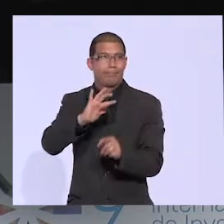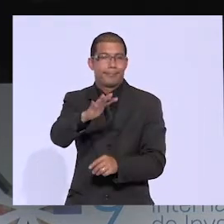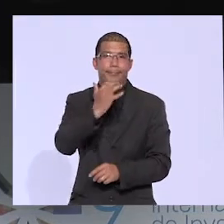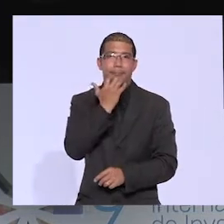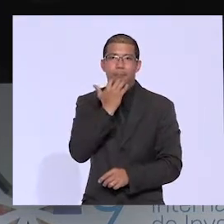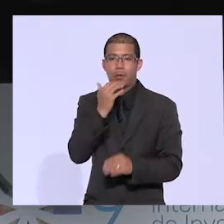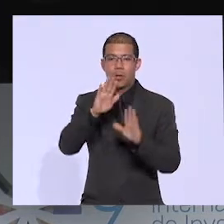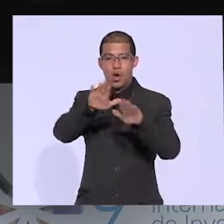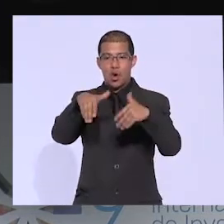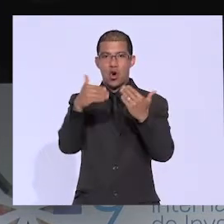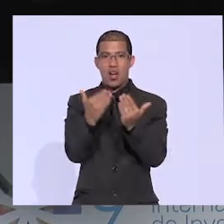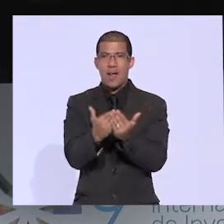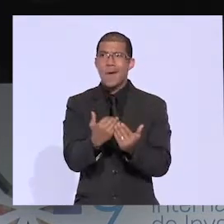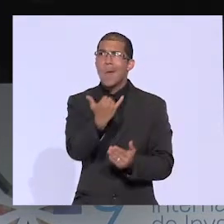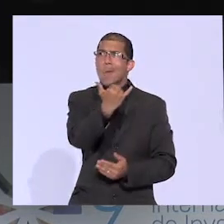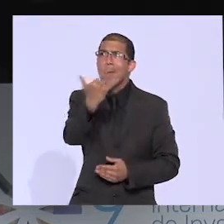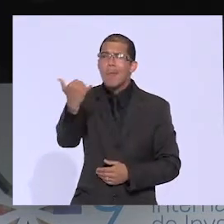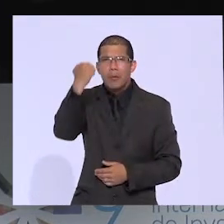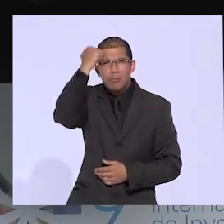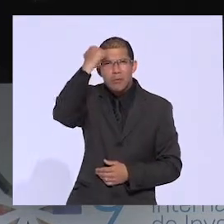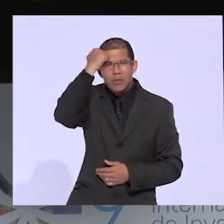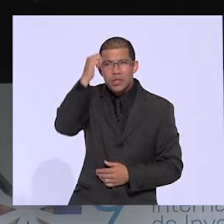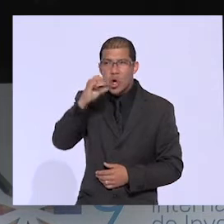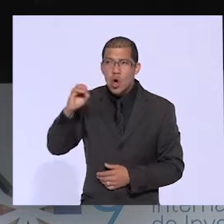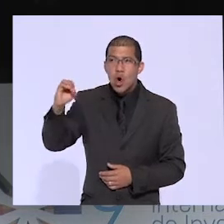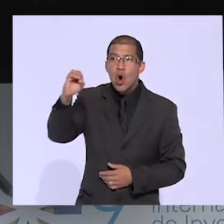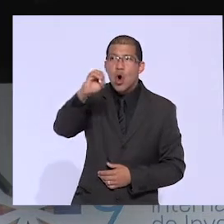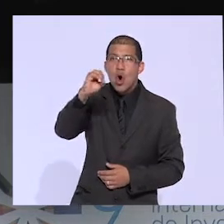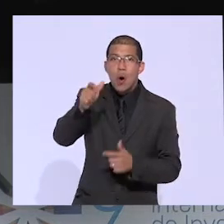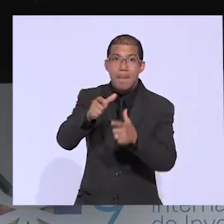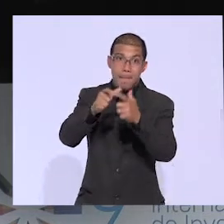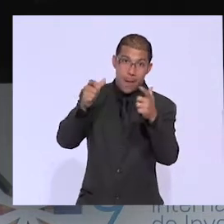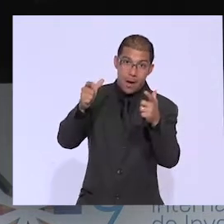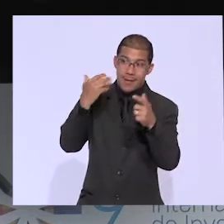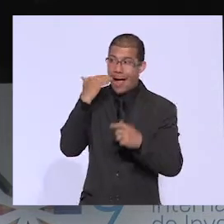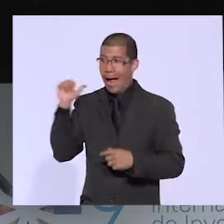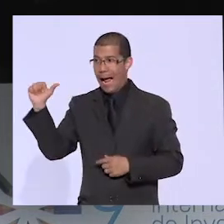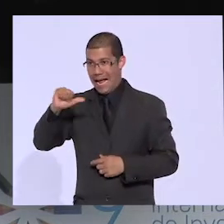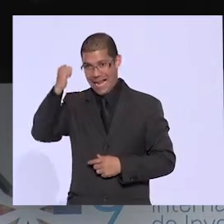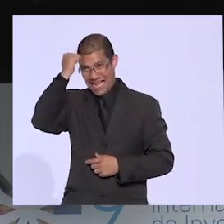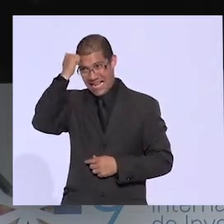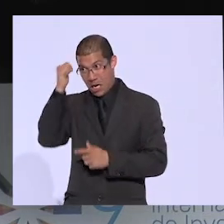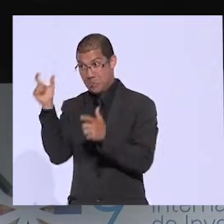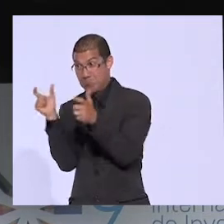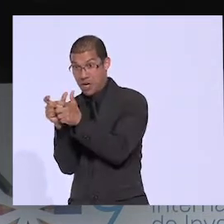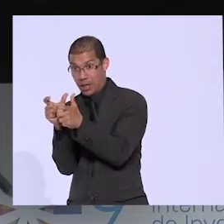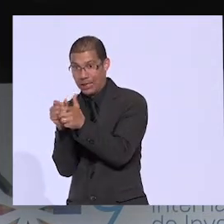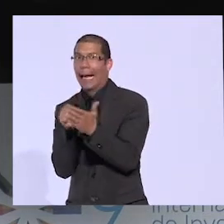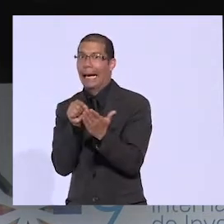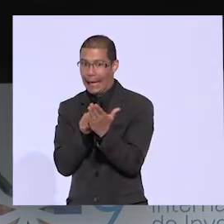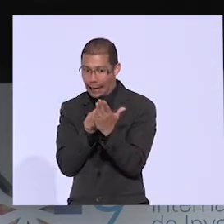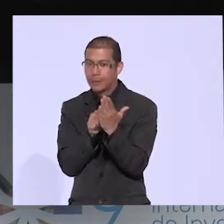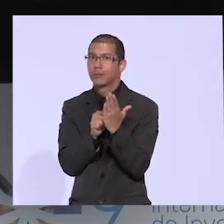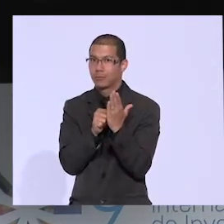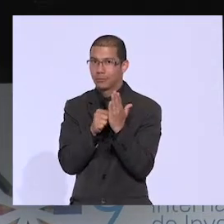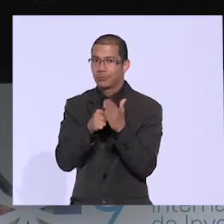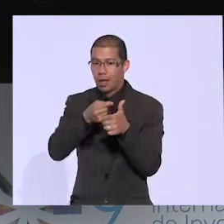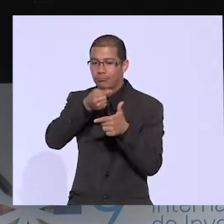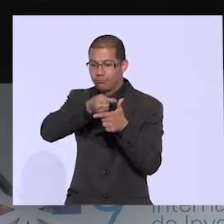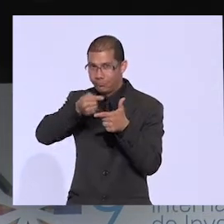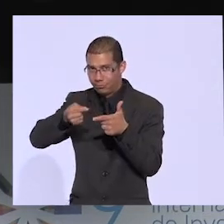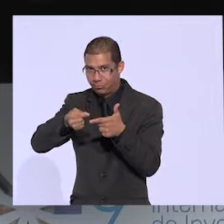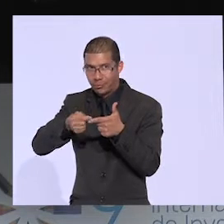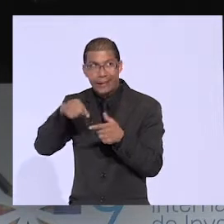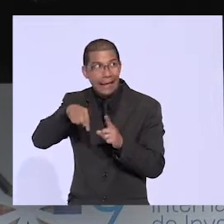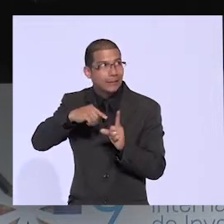educativo hay más profesores, más profesoras que profesores, lo tenemos medido. Ese es el entorno en el que está estudiando. Si